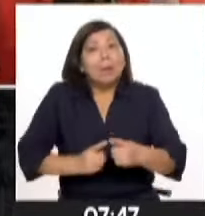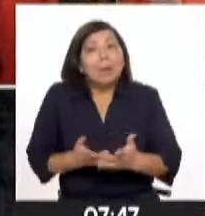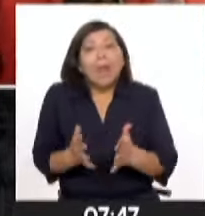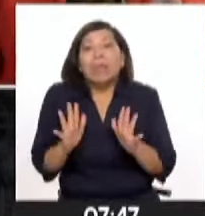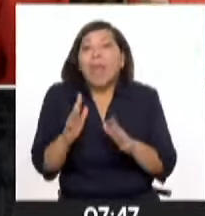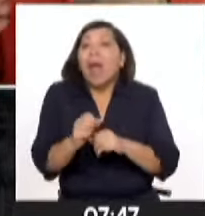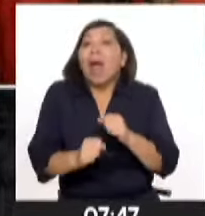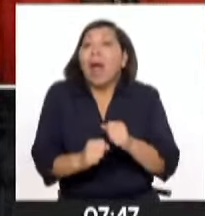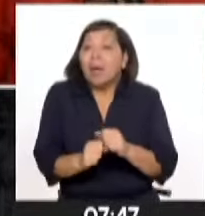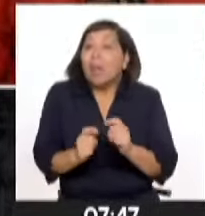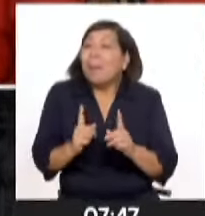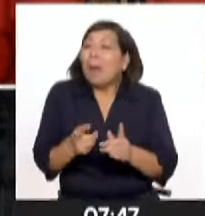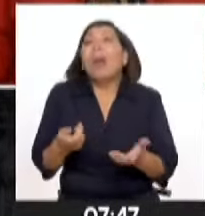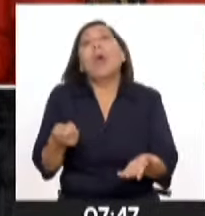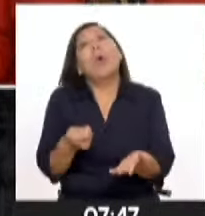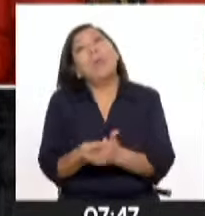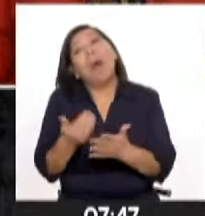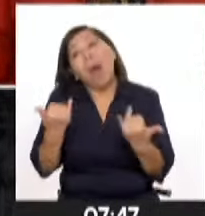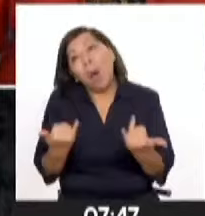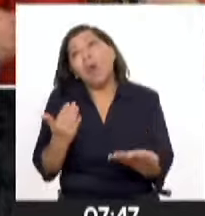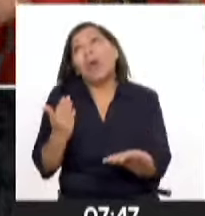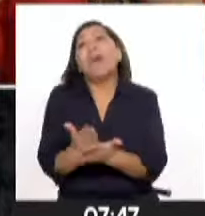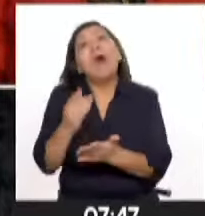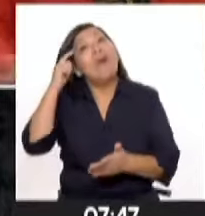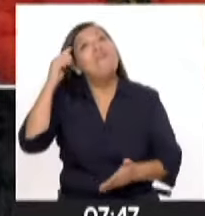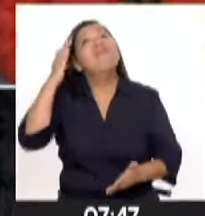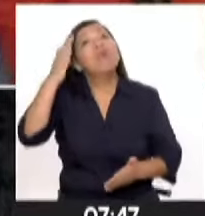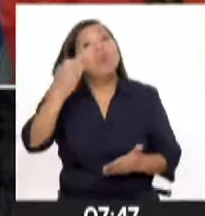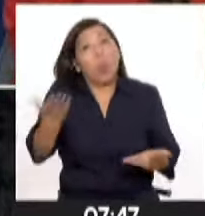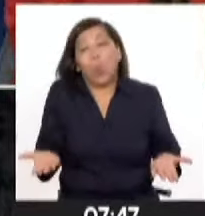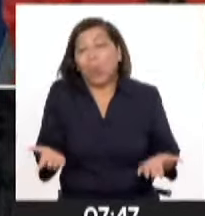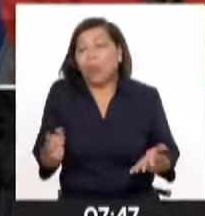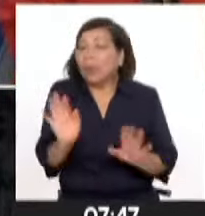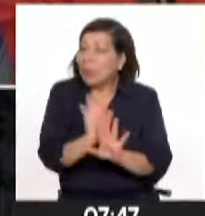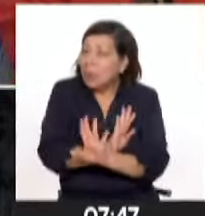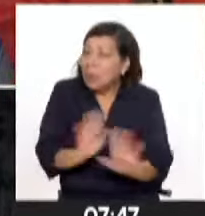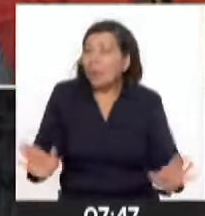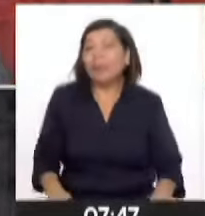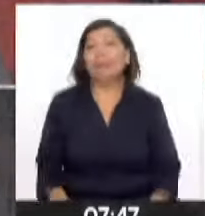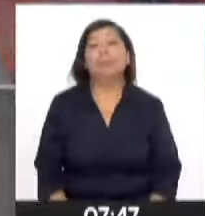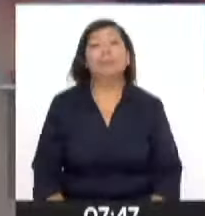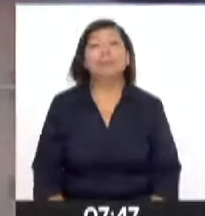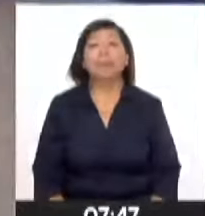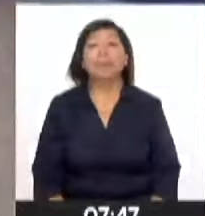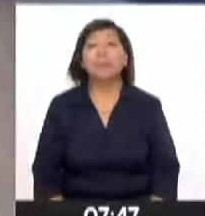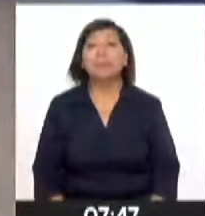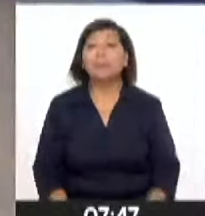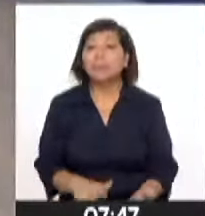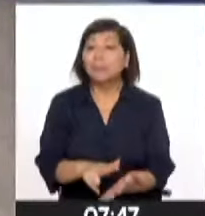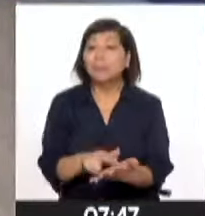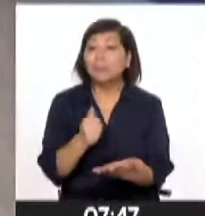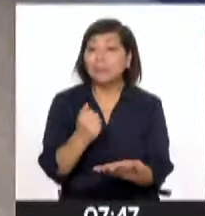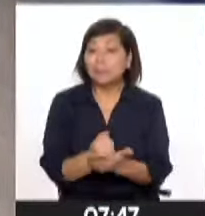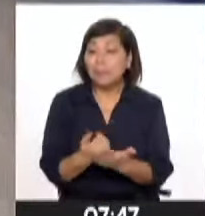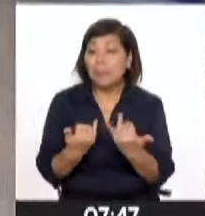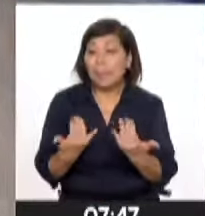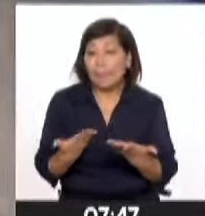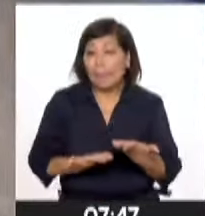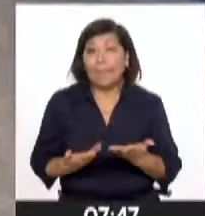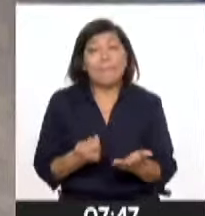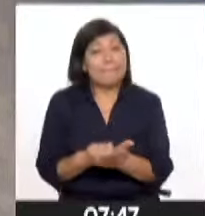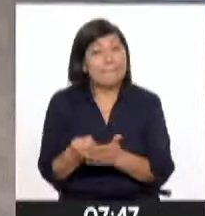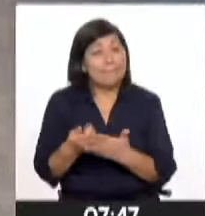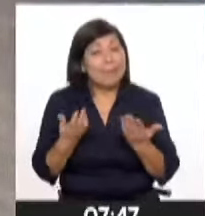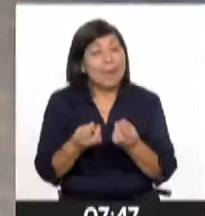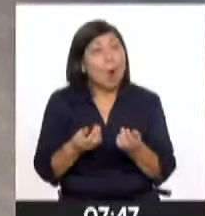de 10 años para no tener estos problemas en futuro en un próximo fenómeno del Niño. Ahora, ministra, entre la aprobación de este presupuesto, la